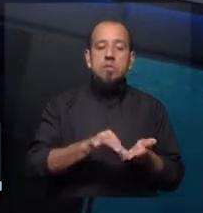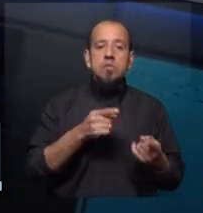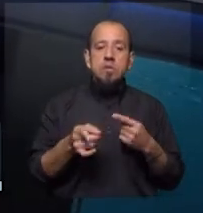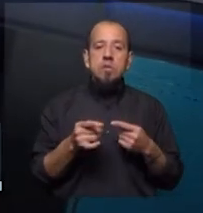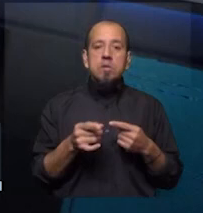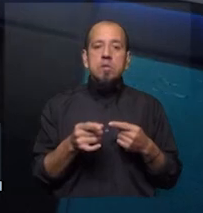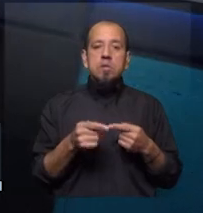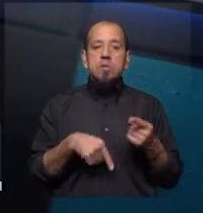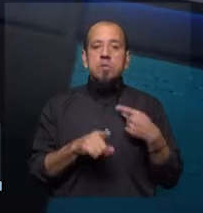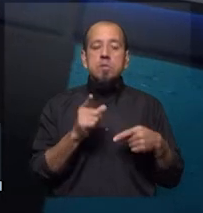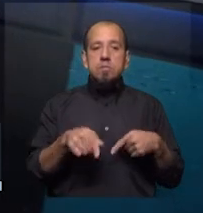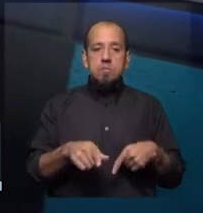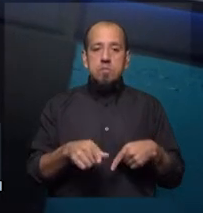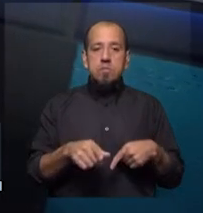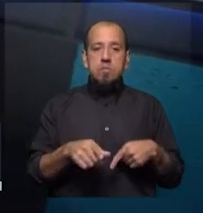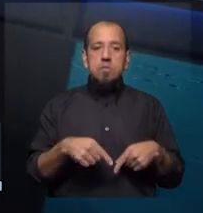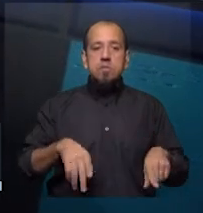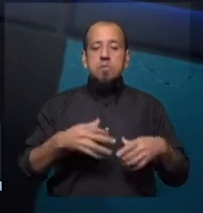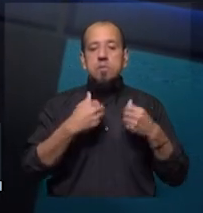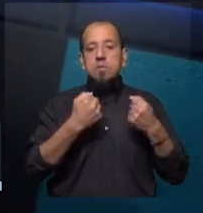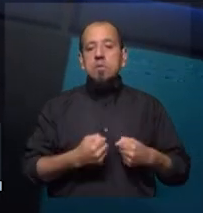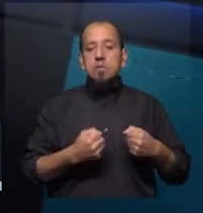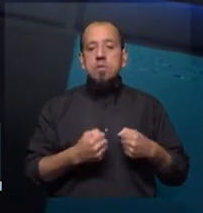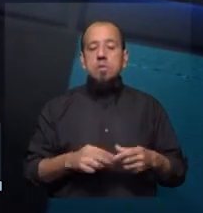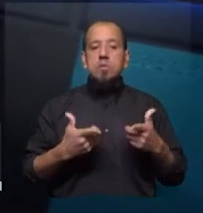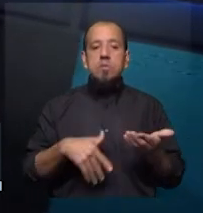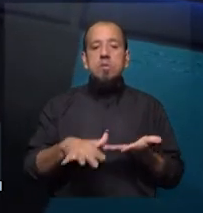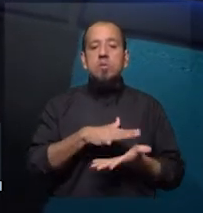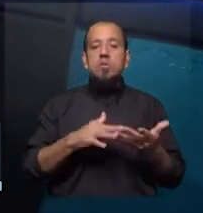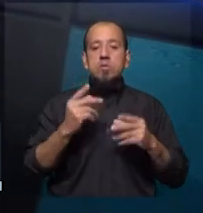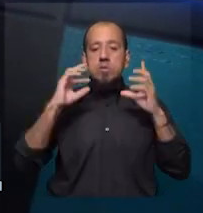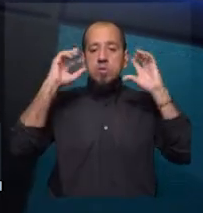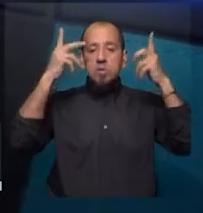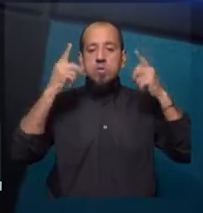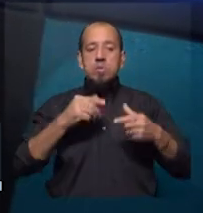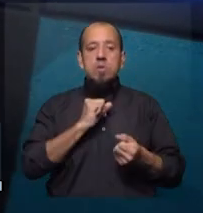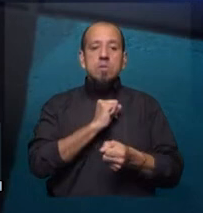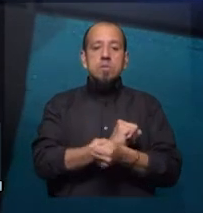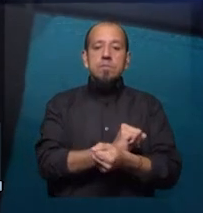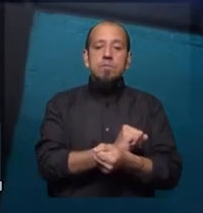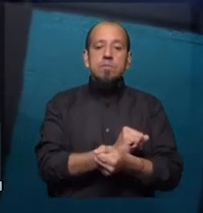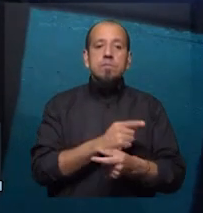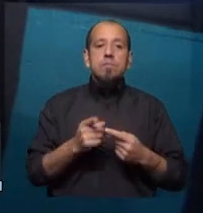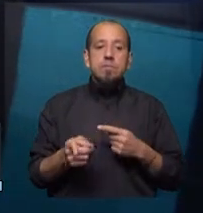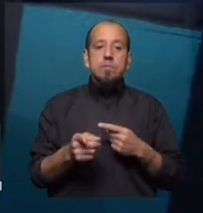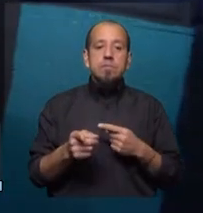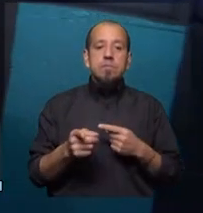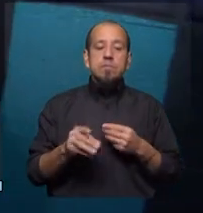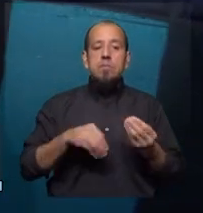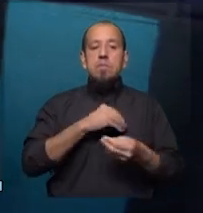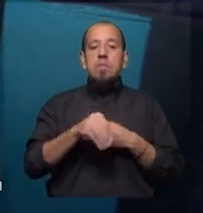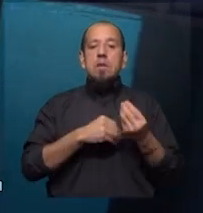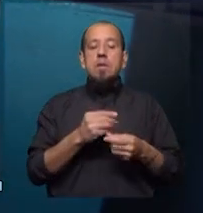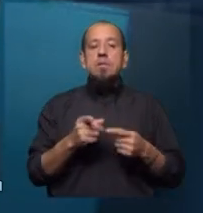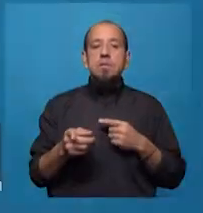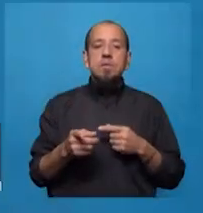adquirir adentro de la cárcel para que no te genere todo una situación de violencia mayor para el privado de libertad la terminan pagando sus sus